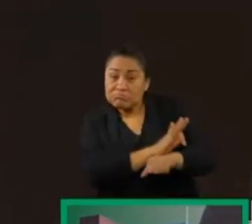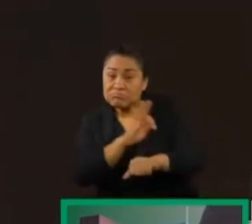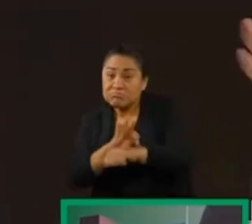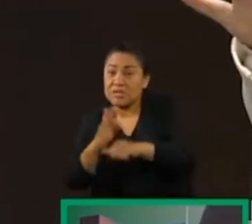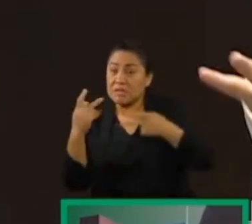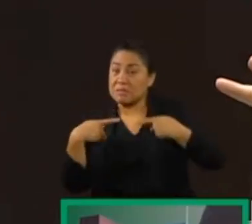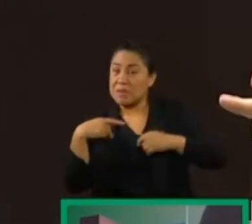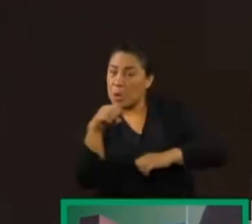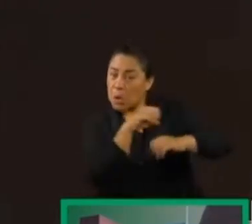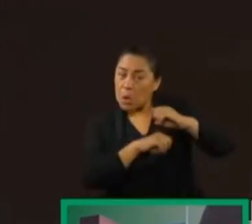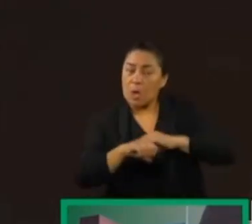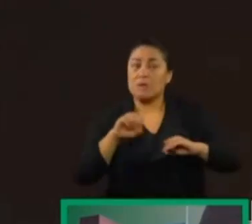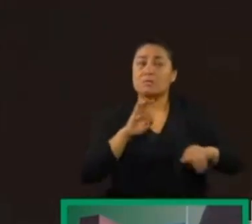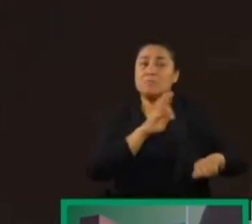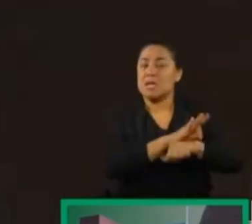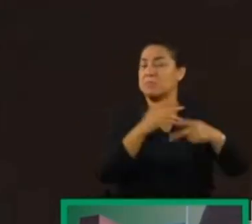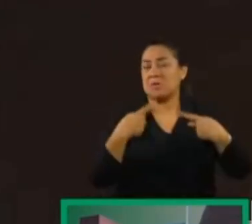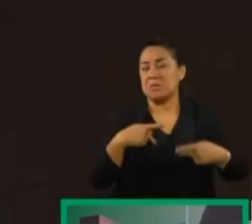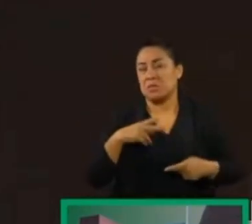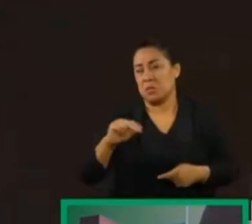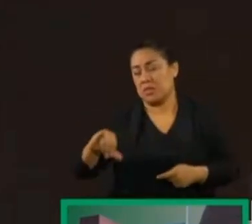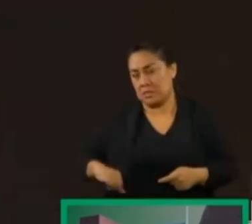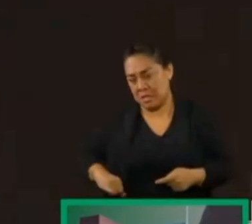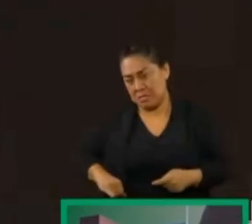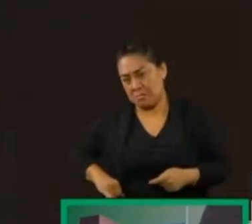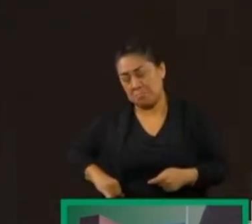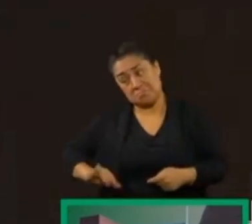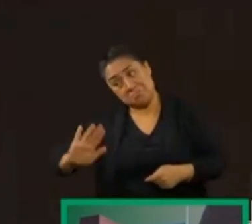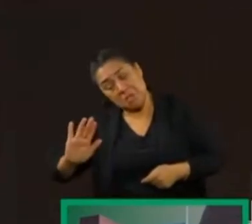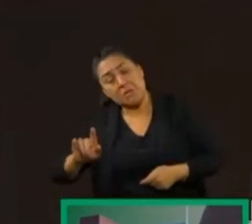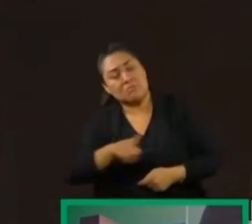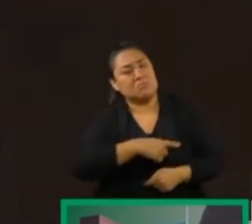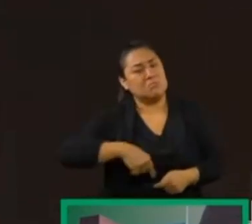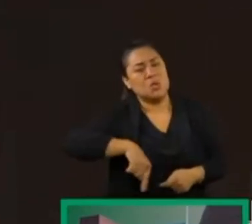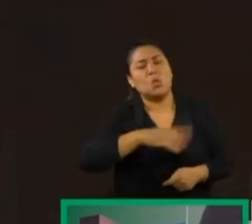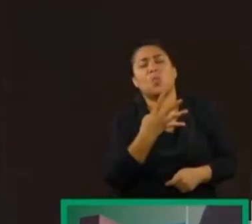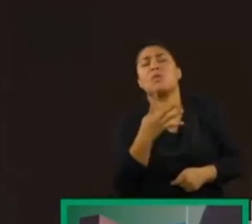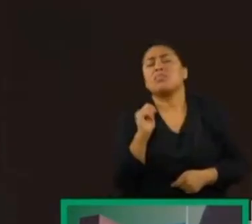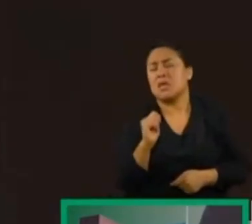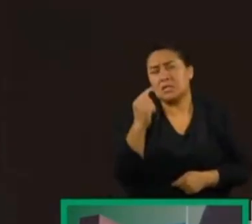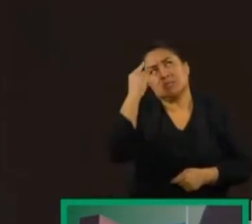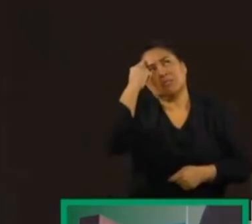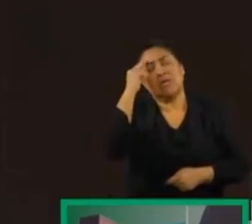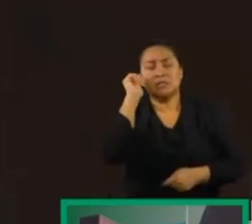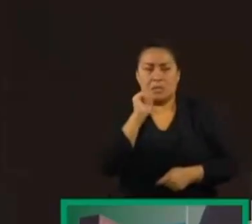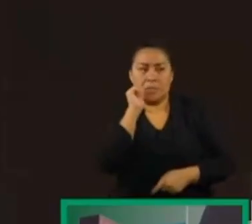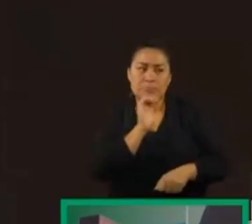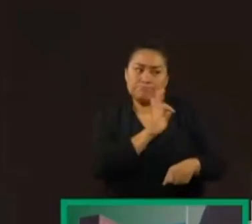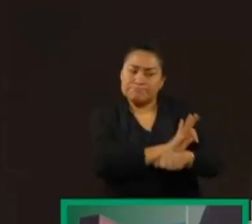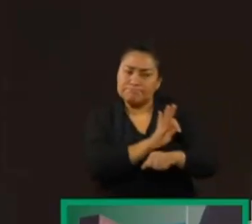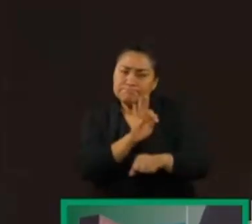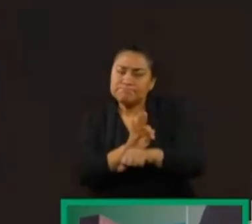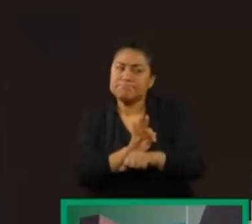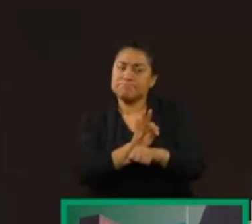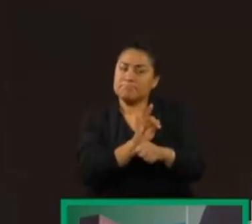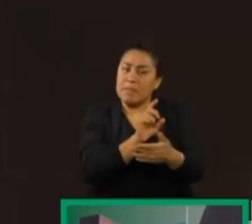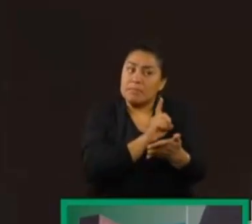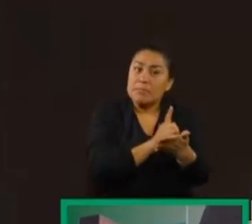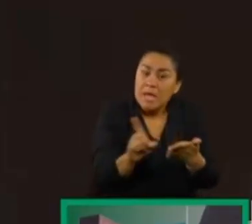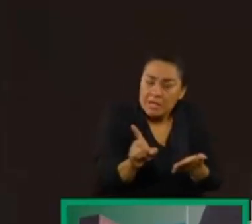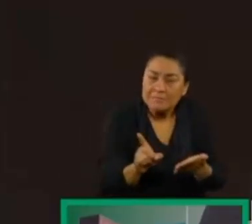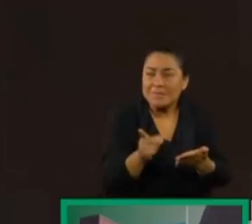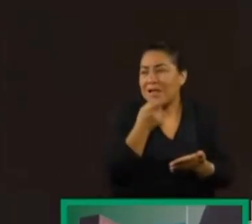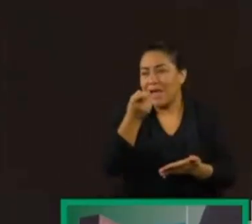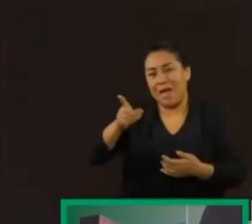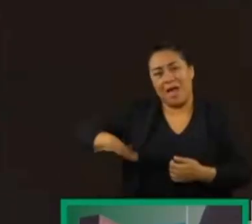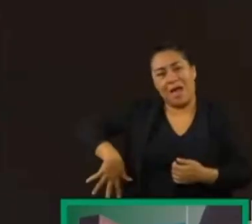trabajadores. Pues sí, pero ¿qué creen? Que en la Cuarta Transformación también velamos por los intereses y los derechos de lo que decía